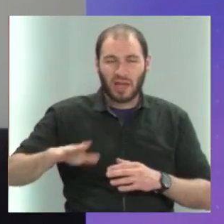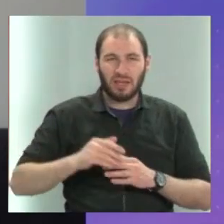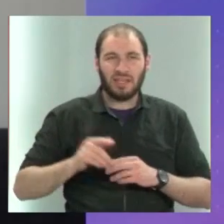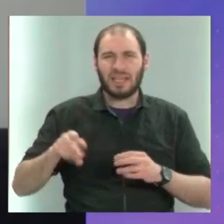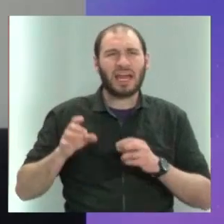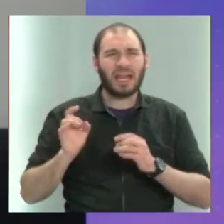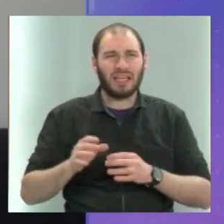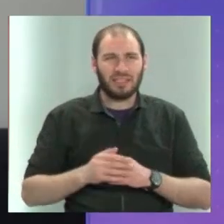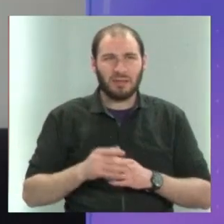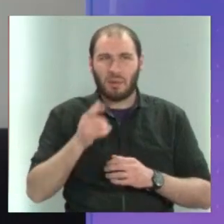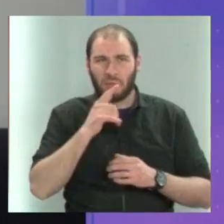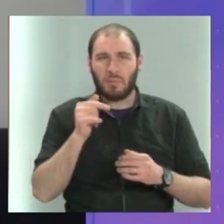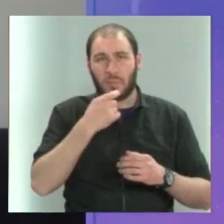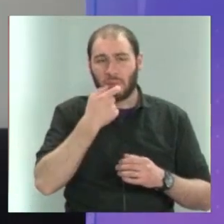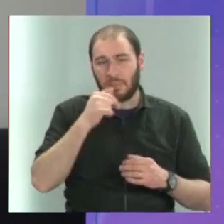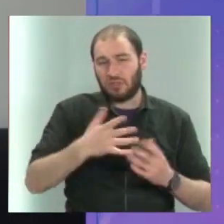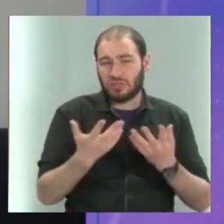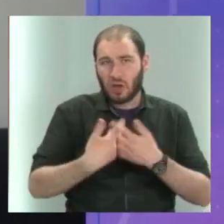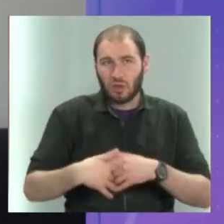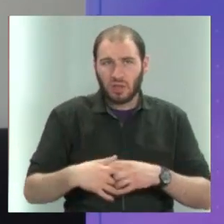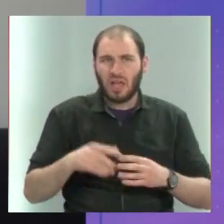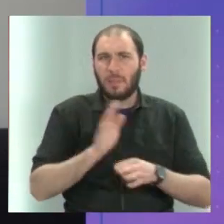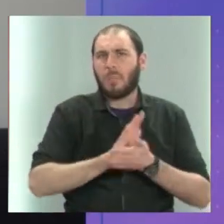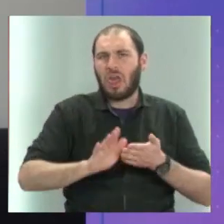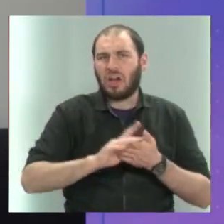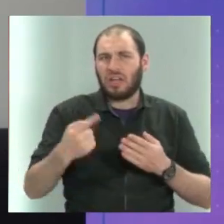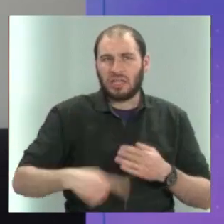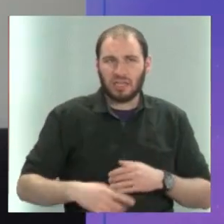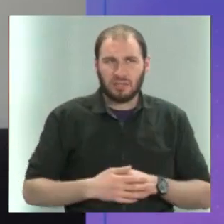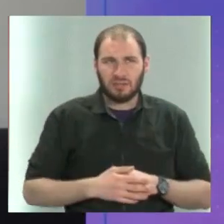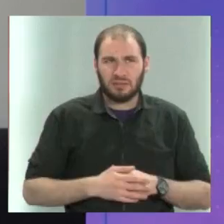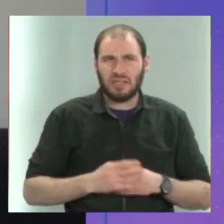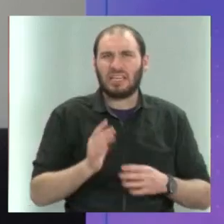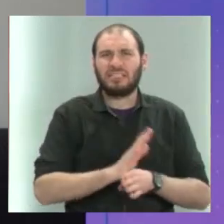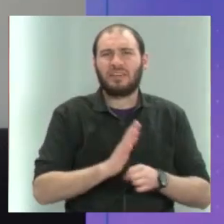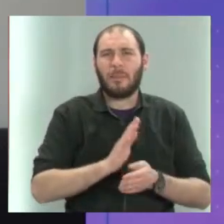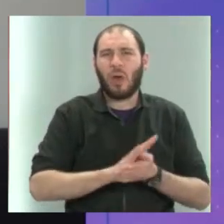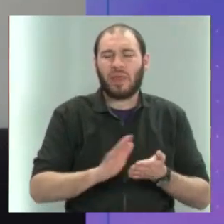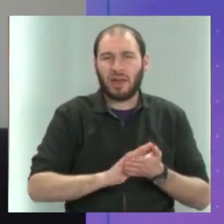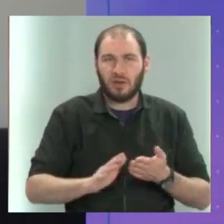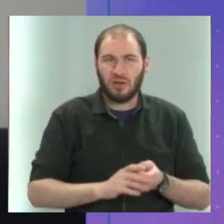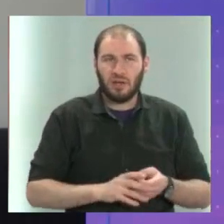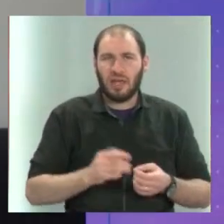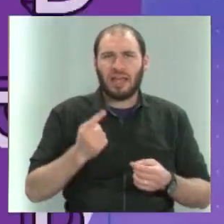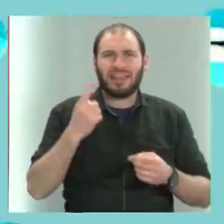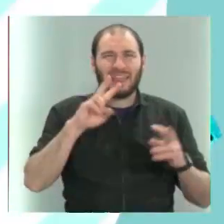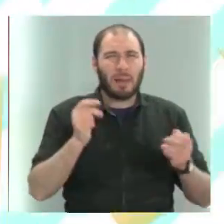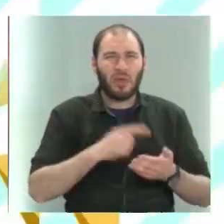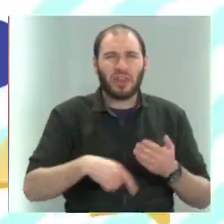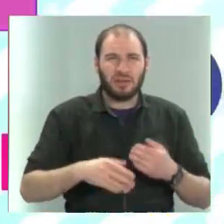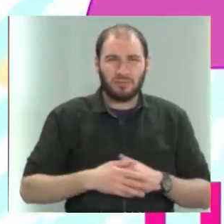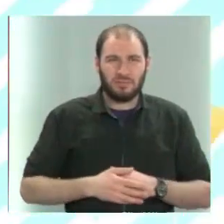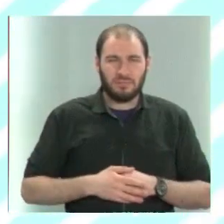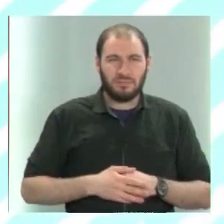ecléctica. Si vos te fijas acá en Mendoza, ¿qué es moderno? ¿Qué es lo que es moderno? ¿Qué se considera moderno?